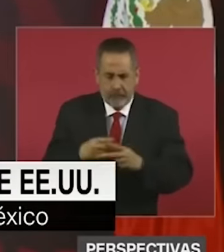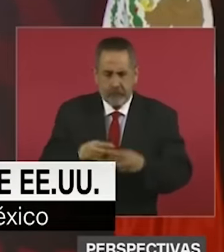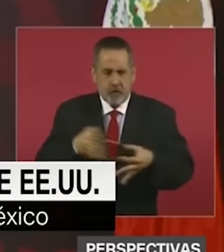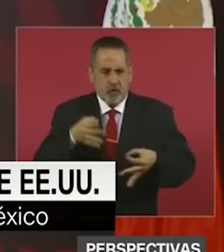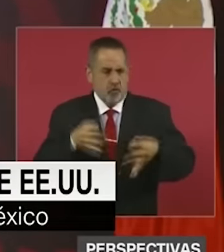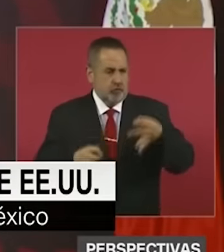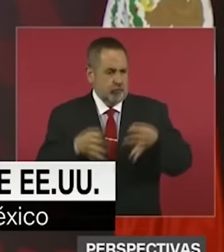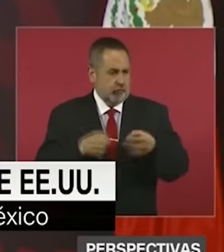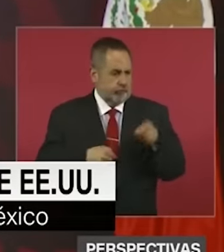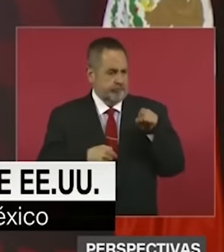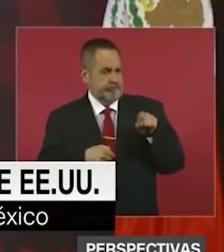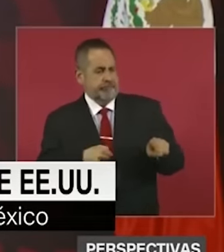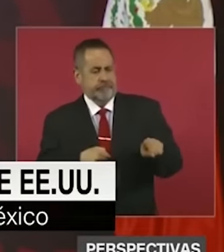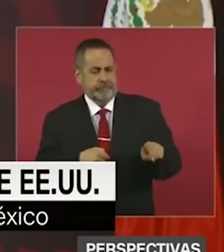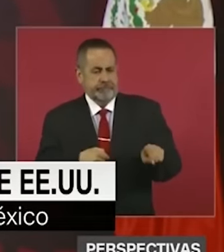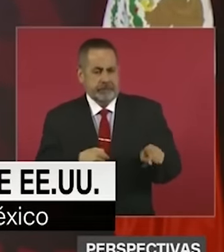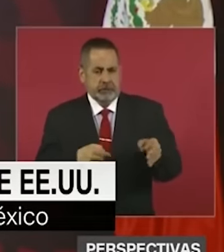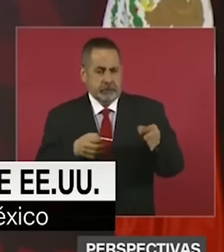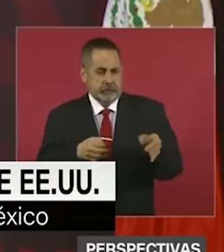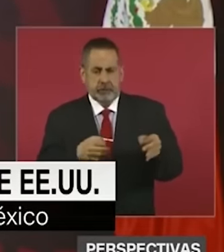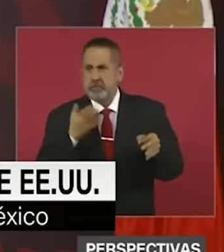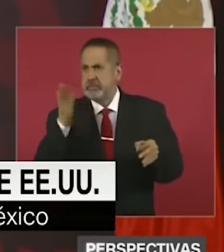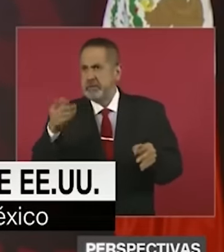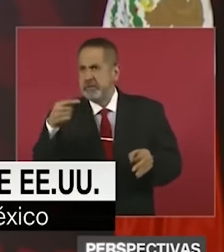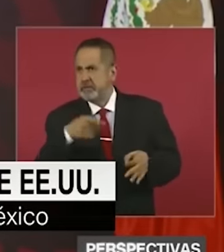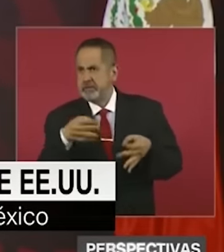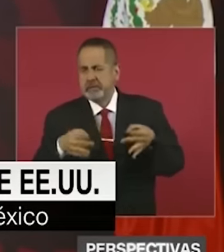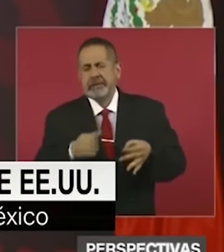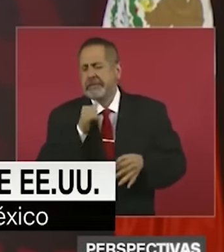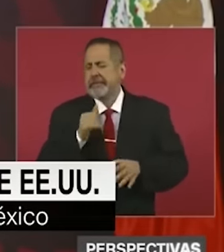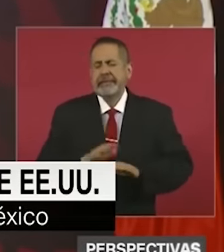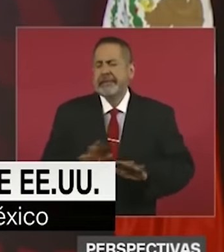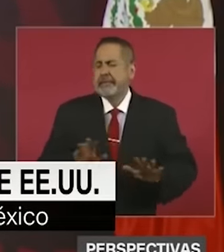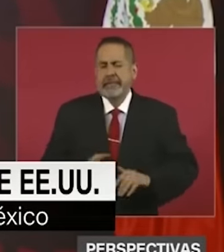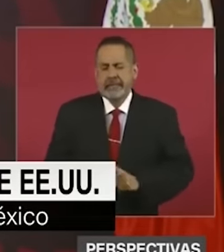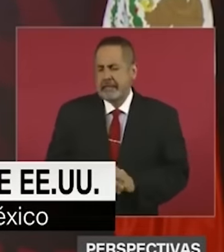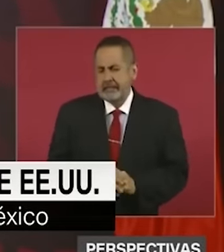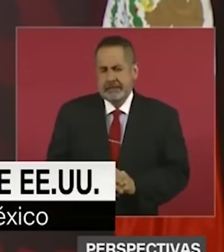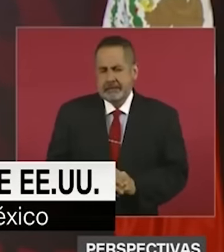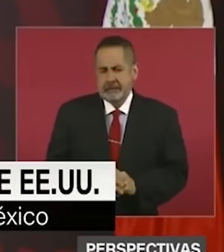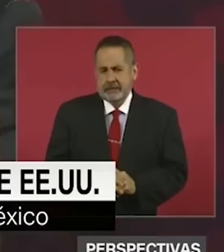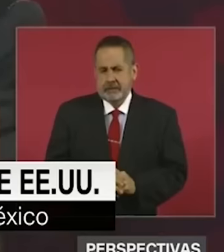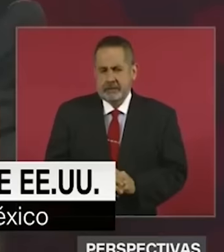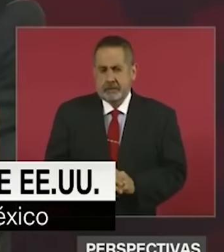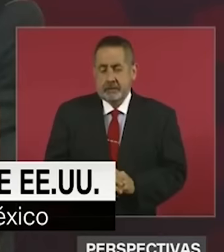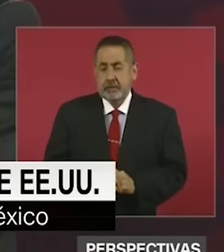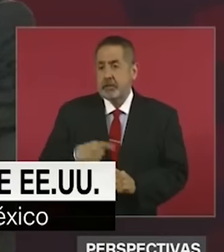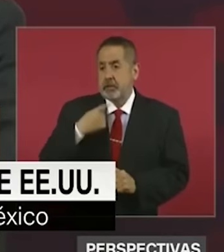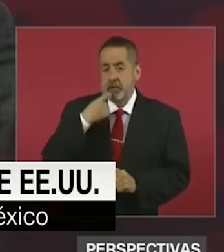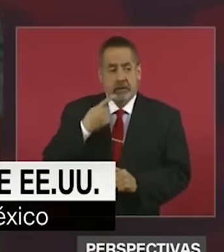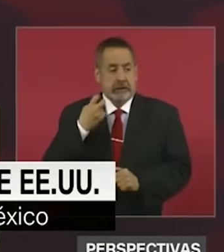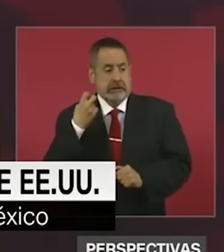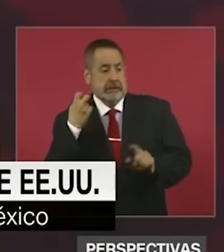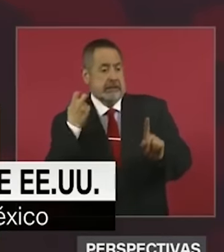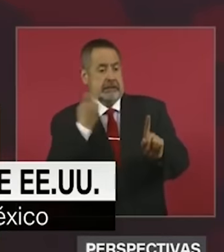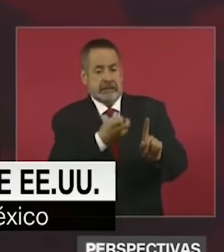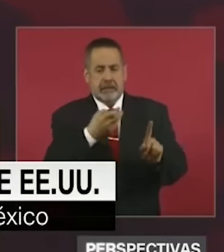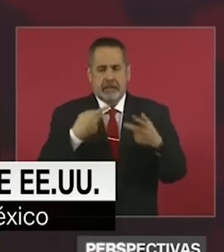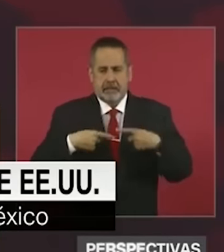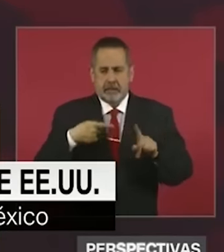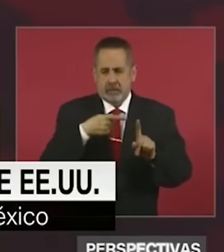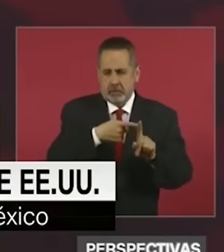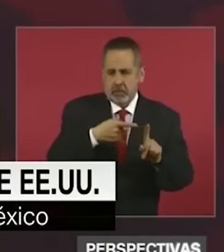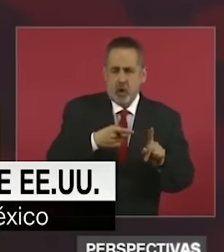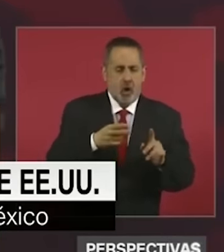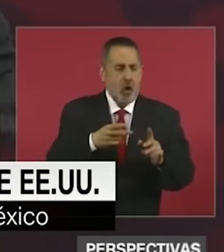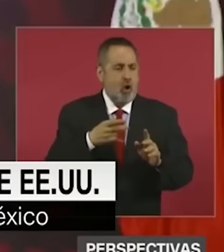juicio este formal pero denuncio no al periodista o a